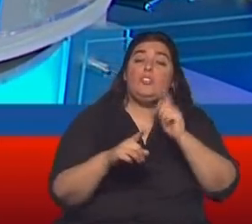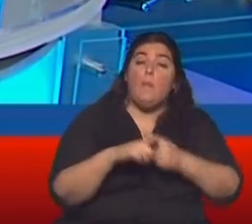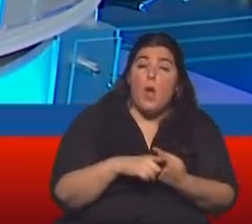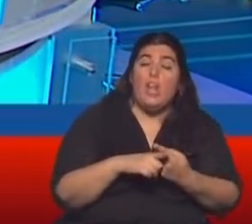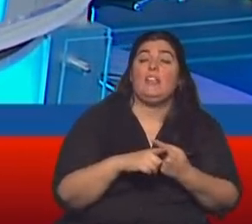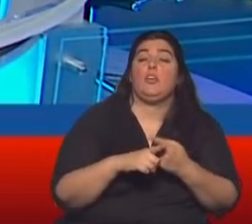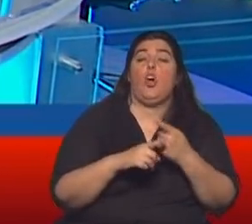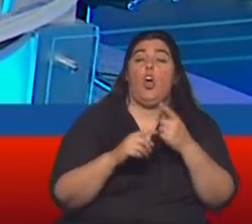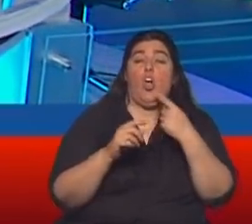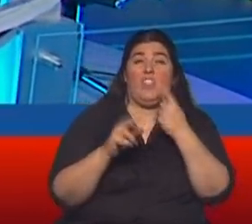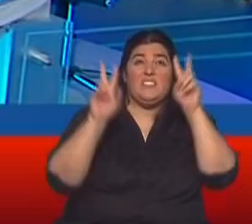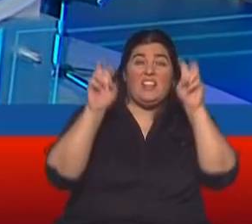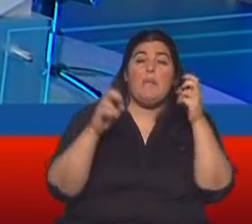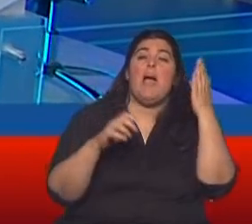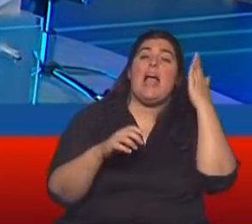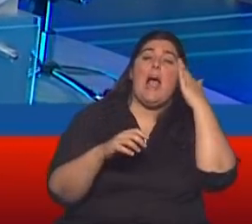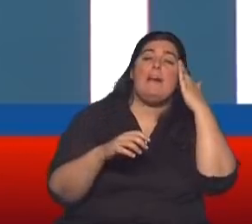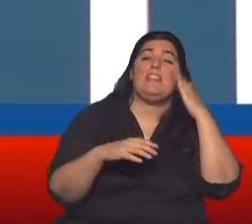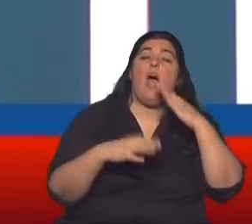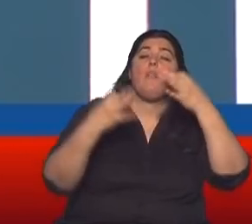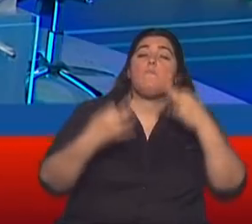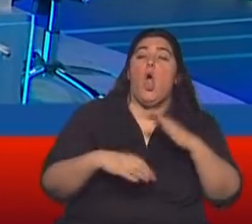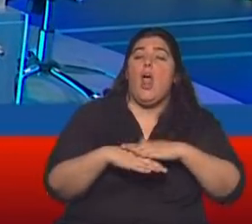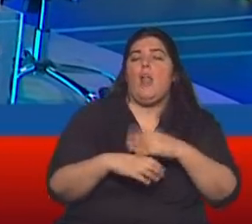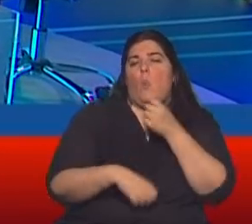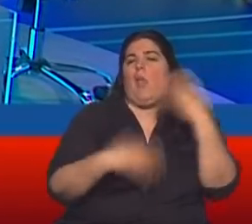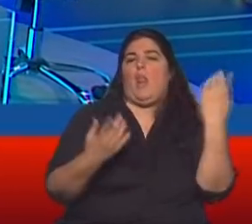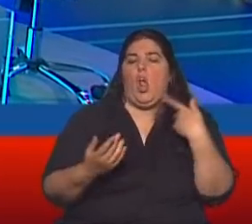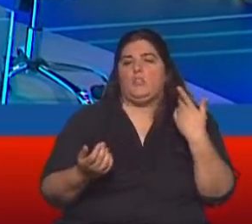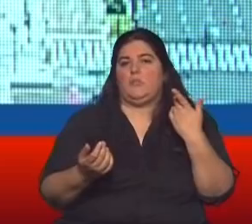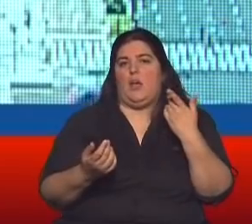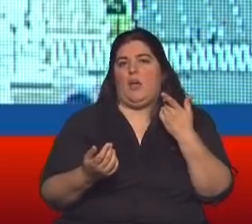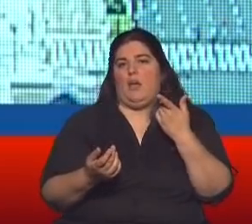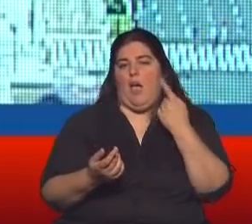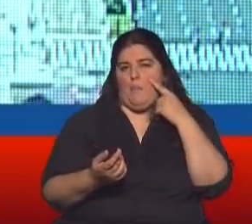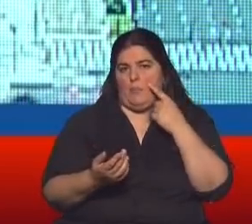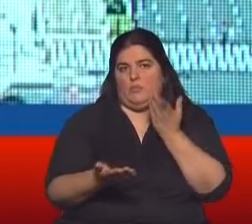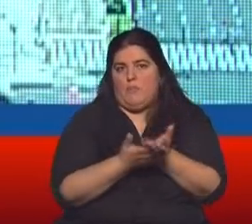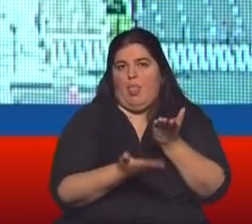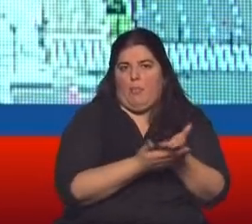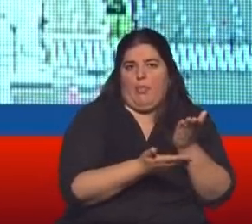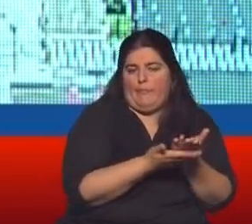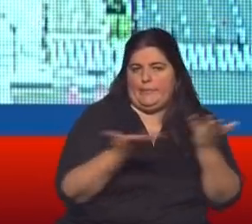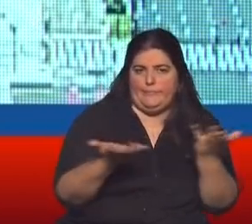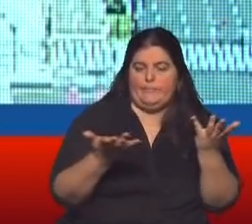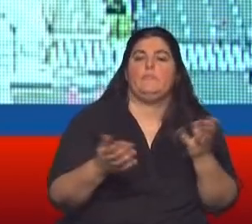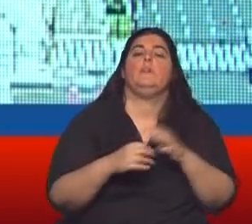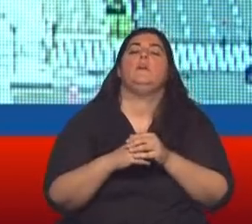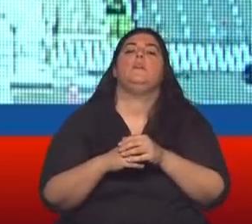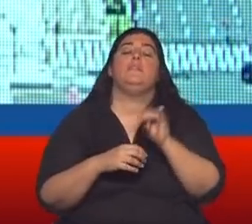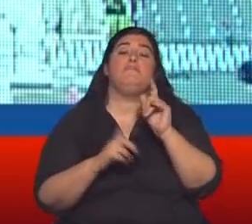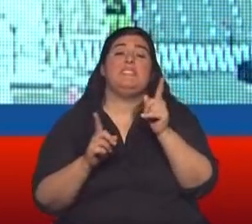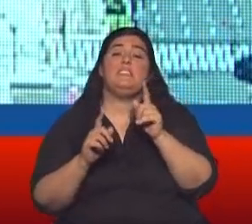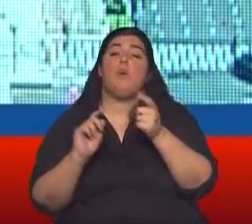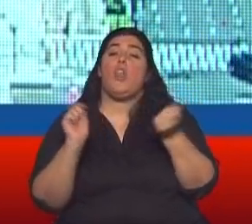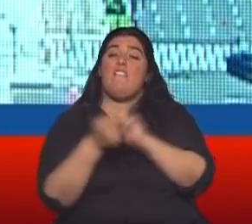incapacidad moral, que se utiliza para cualquier cosa. Totalmente. Digamos, ¿no? Totalmente. Bueno, ese había sido un proyecto también de reforma que habían tratado de instalar hace